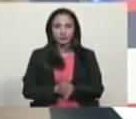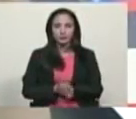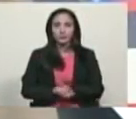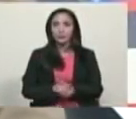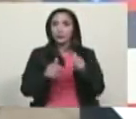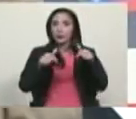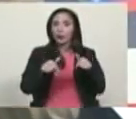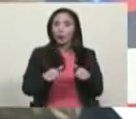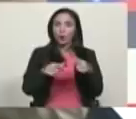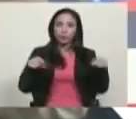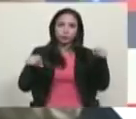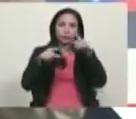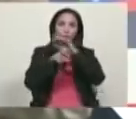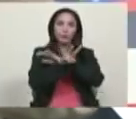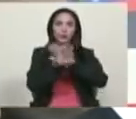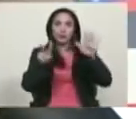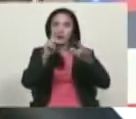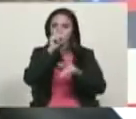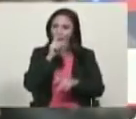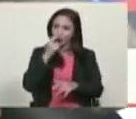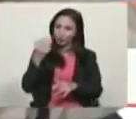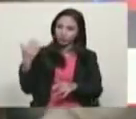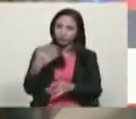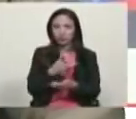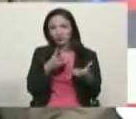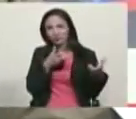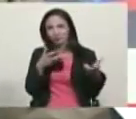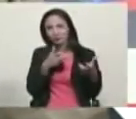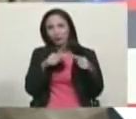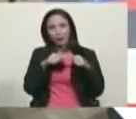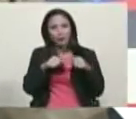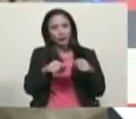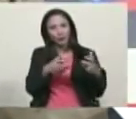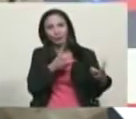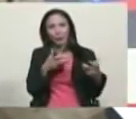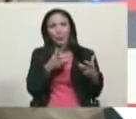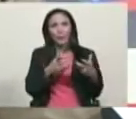Hoy cumplimos 27 años en rebelión permanente.